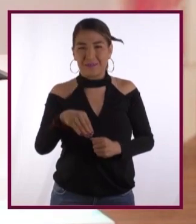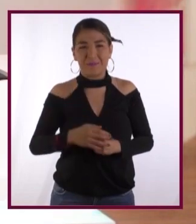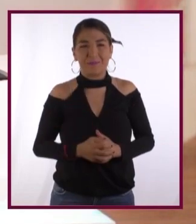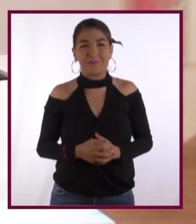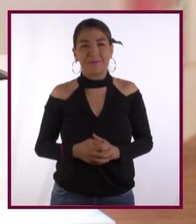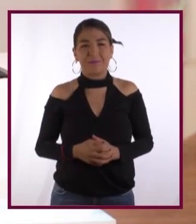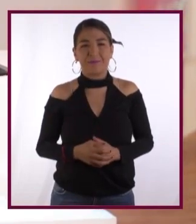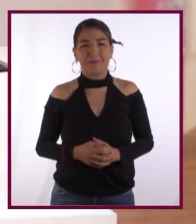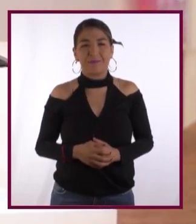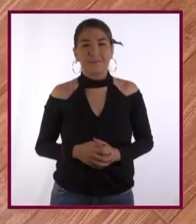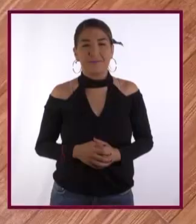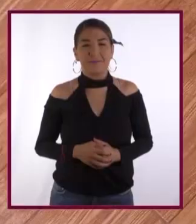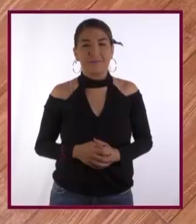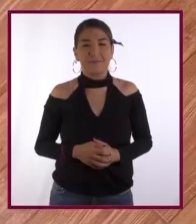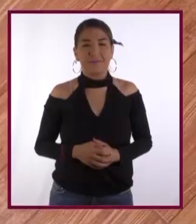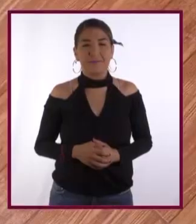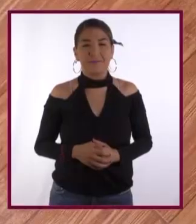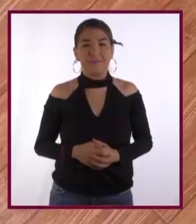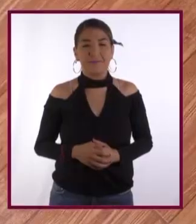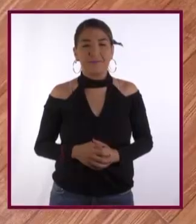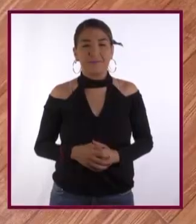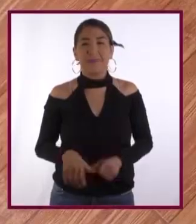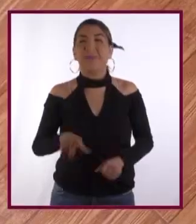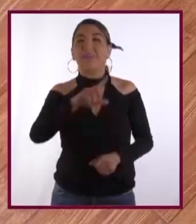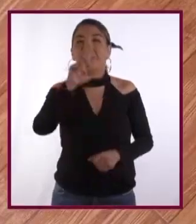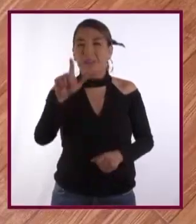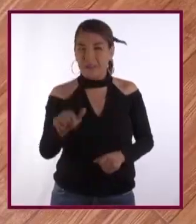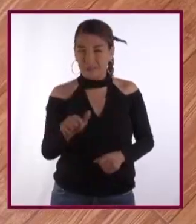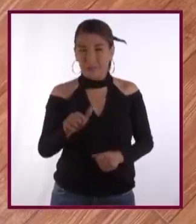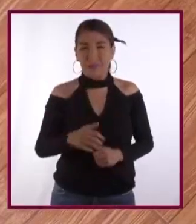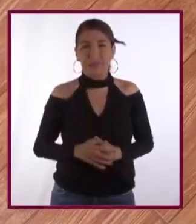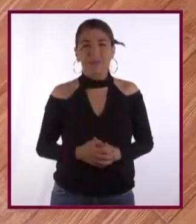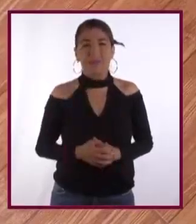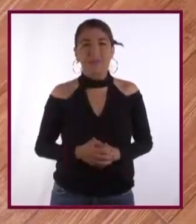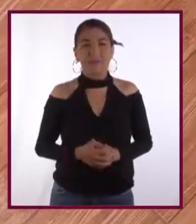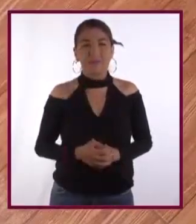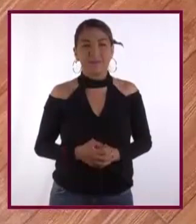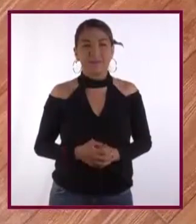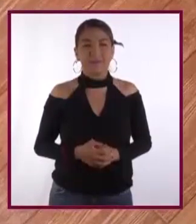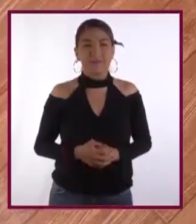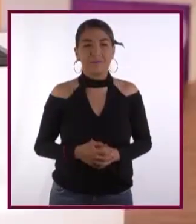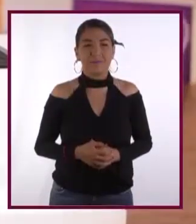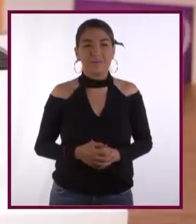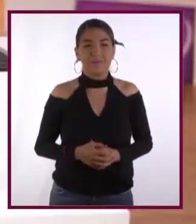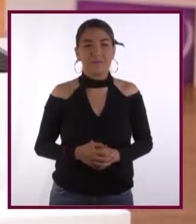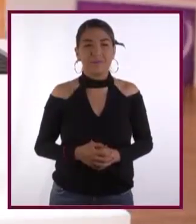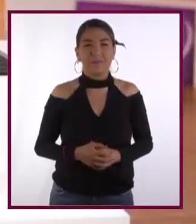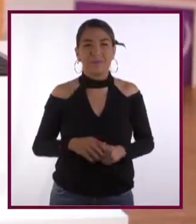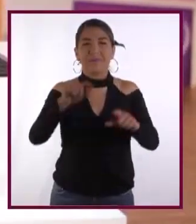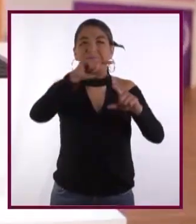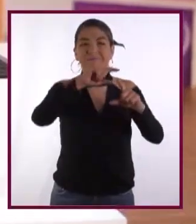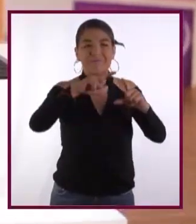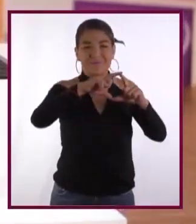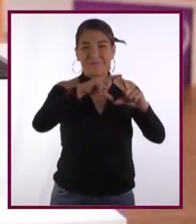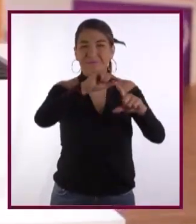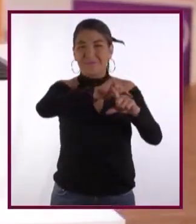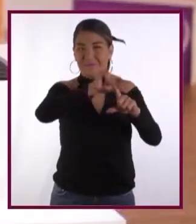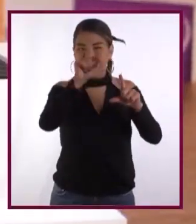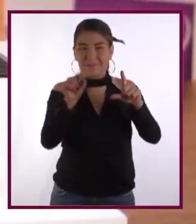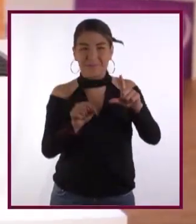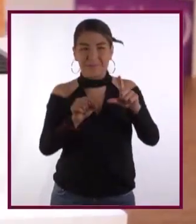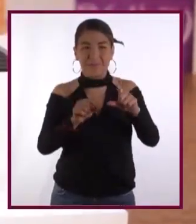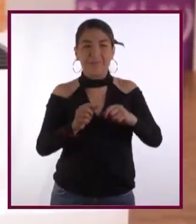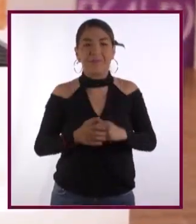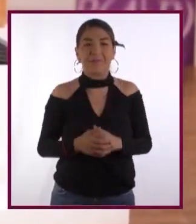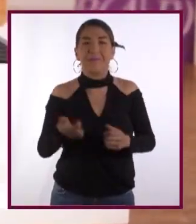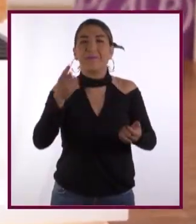10 centímetros más o menos. Muy bien. Posteriormente, tomaremos el transportador y